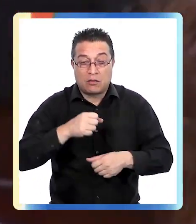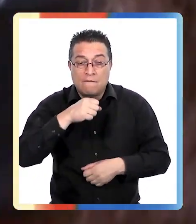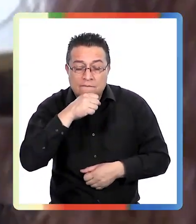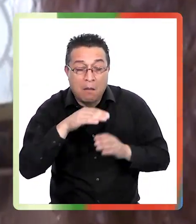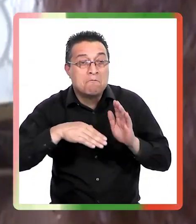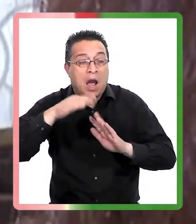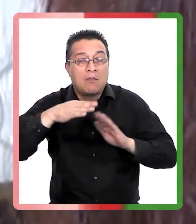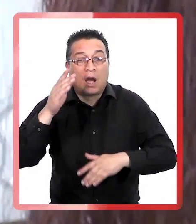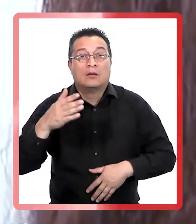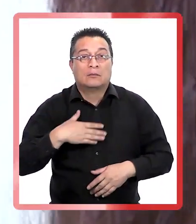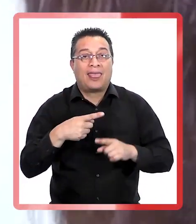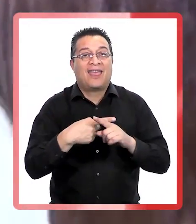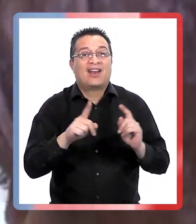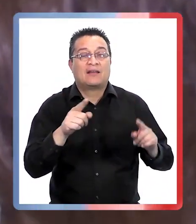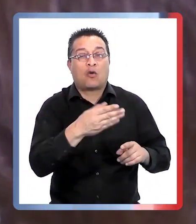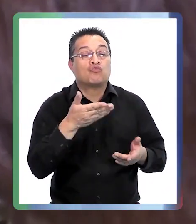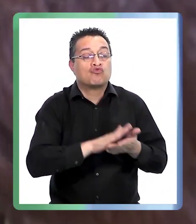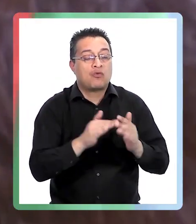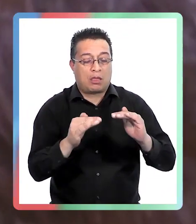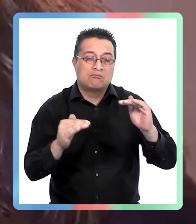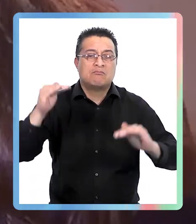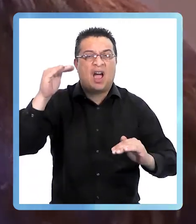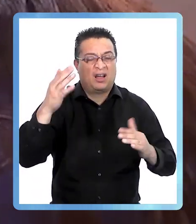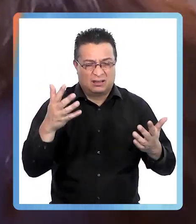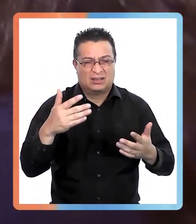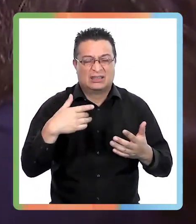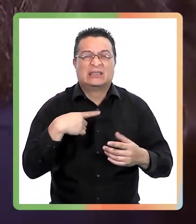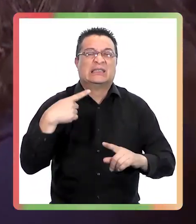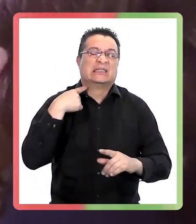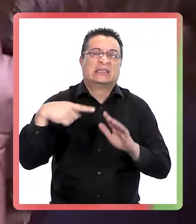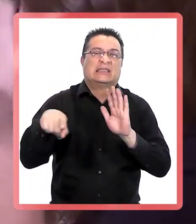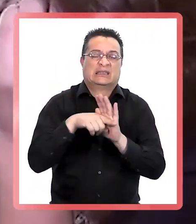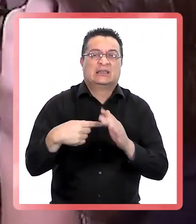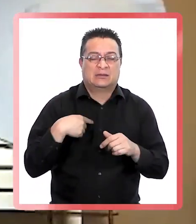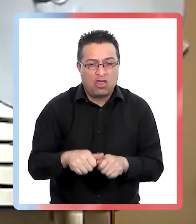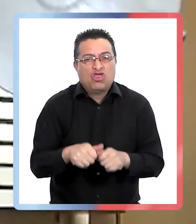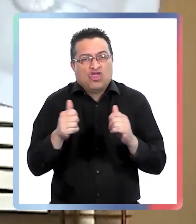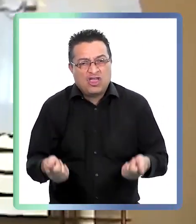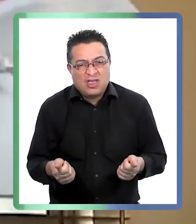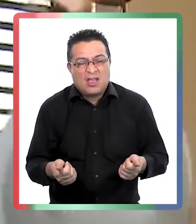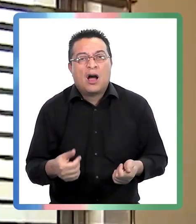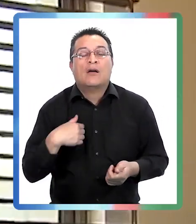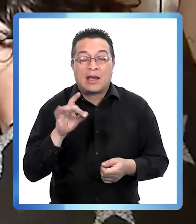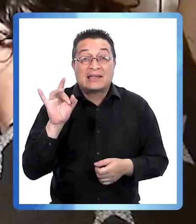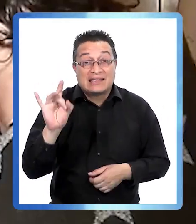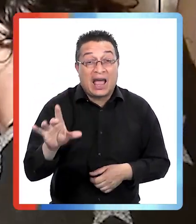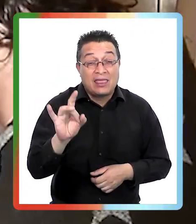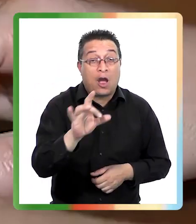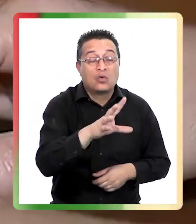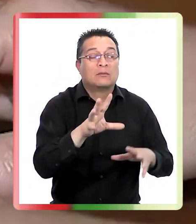tanto se nos aplican tablas de mortalidad diferenciadas que la de los hombres. Entonces estamos con un sistema en el cual cada